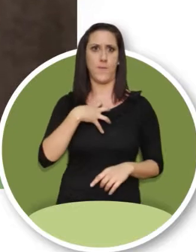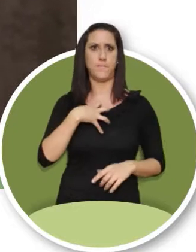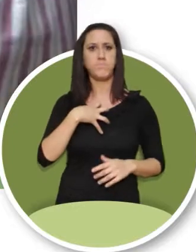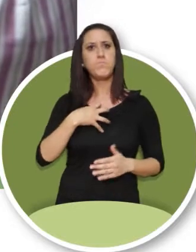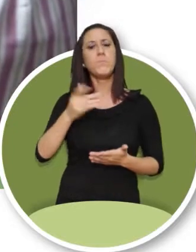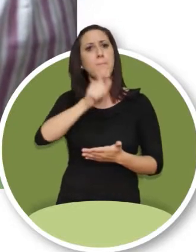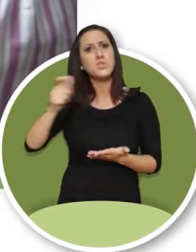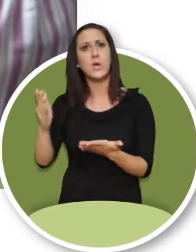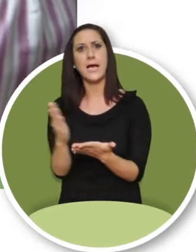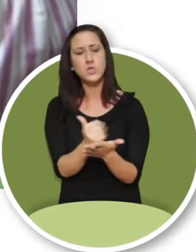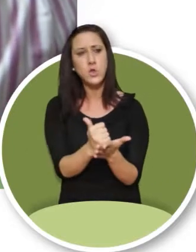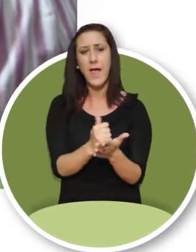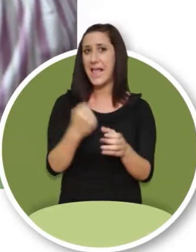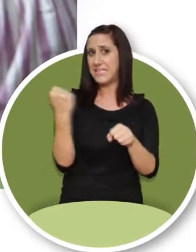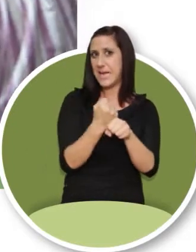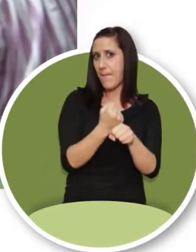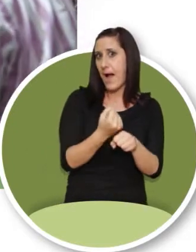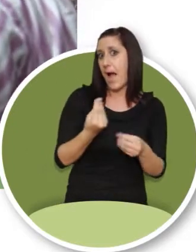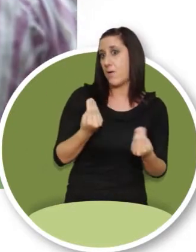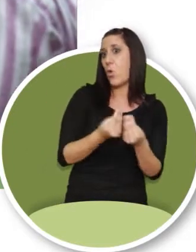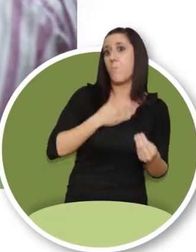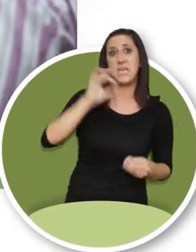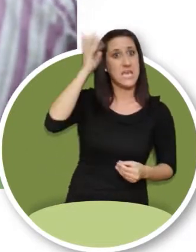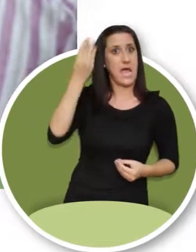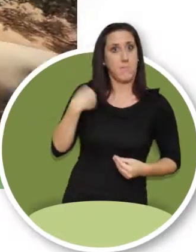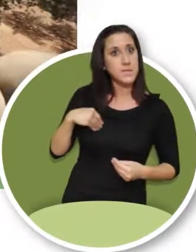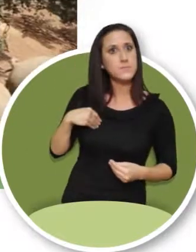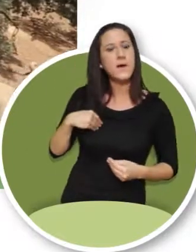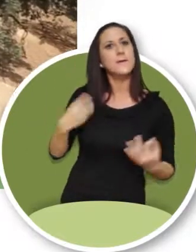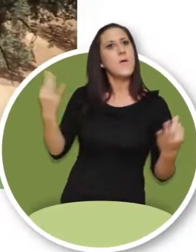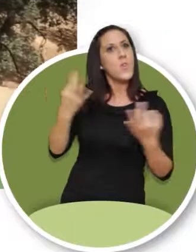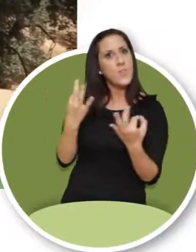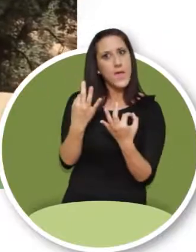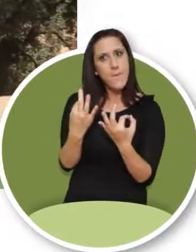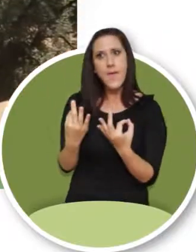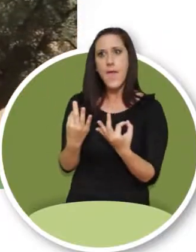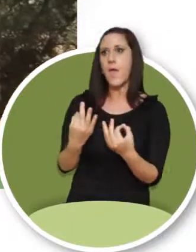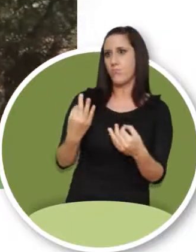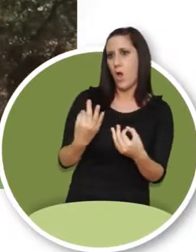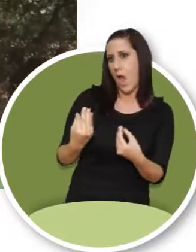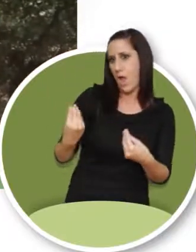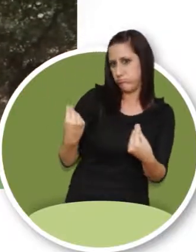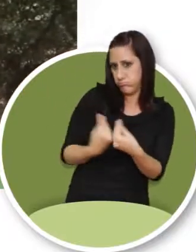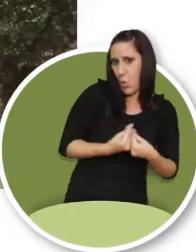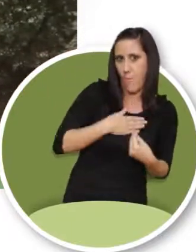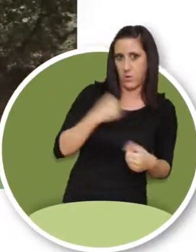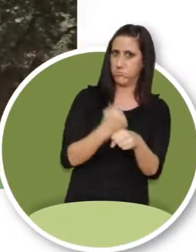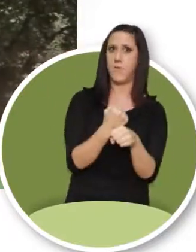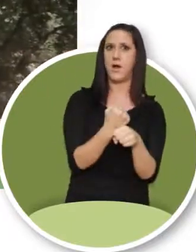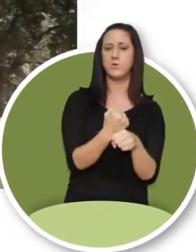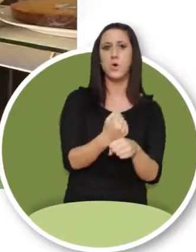filosofía, pues todas esas personas que están en esta línea tienen que terminar en nosotros.